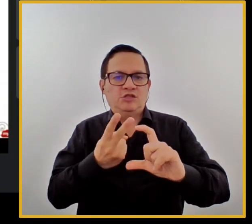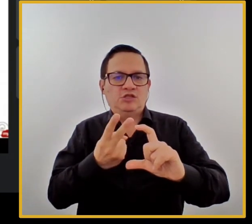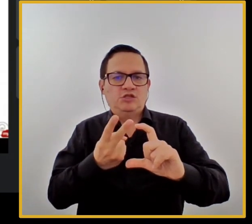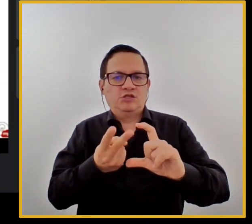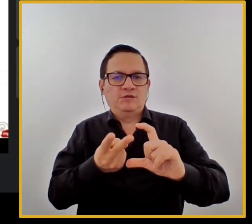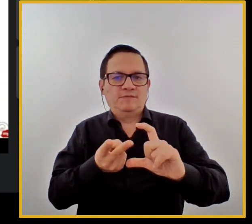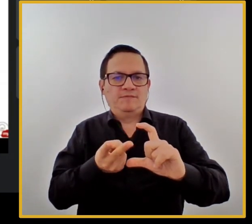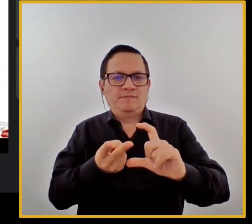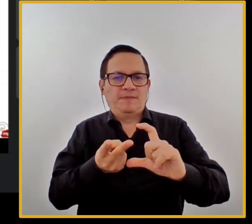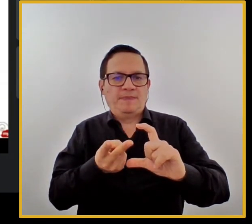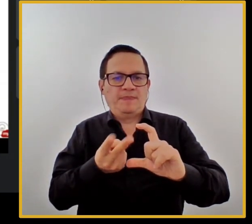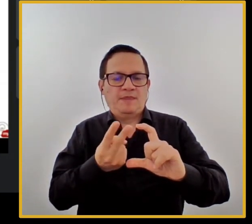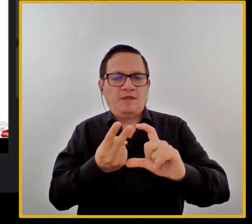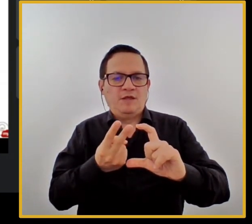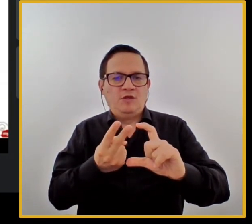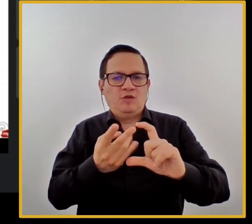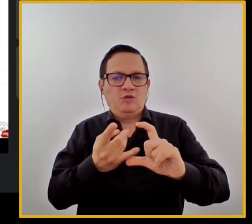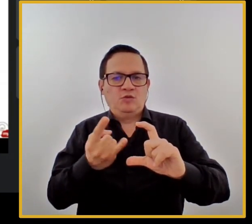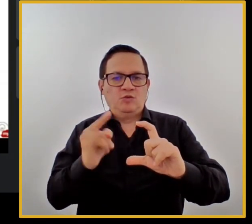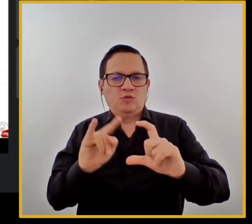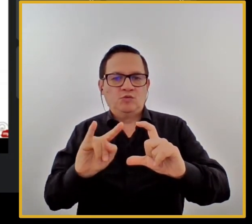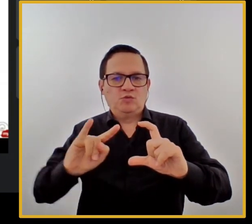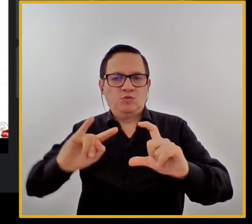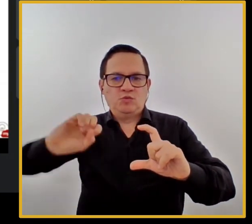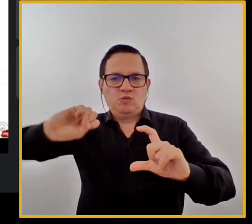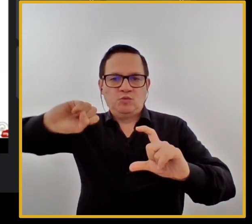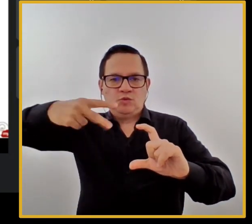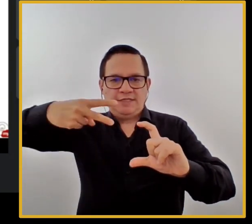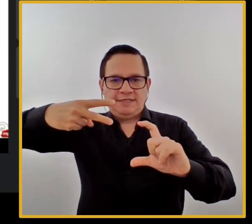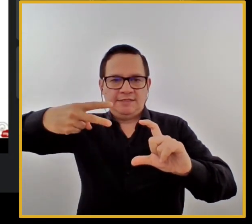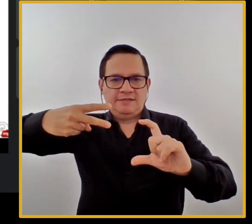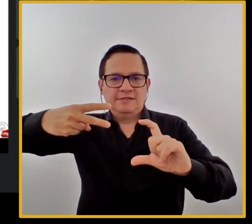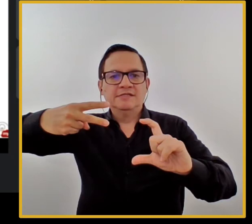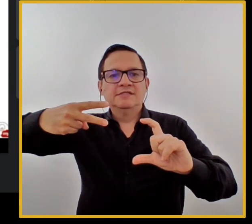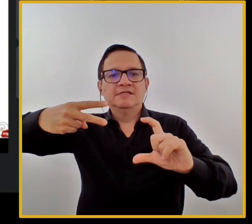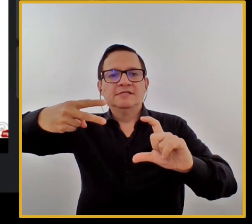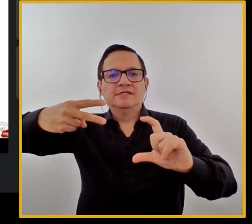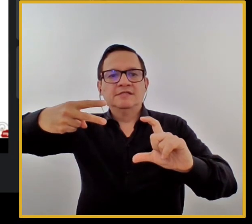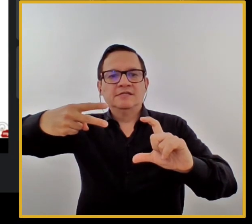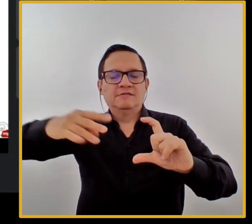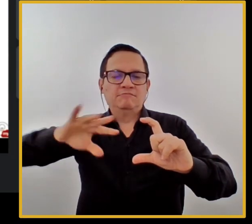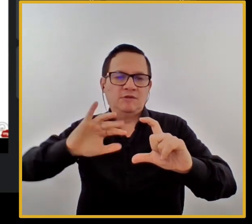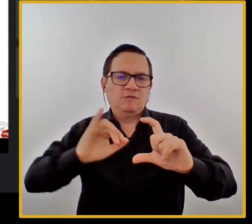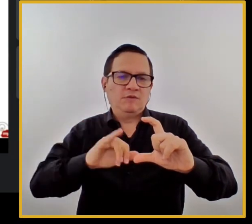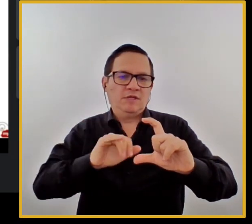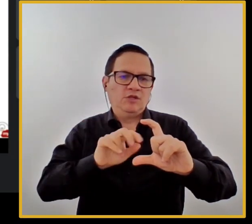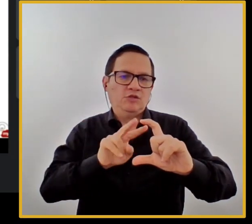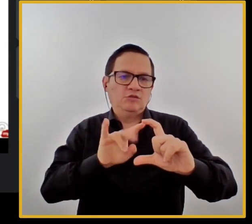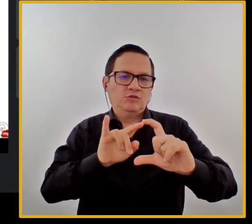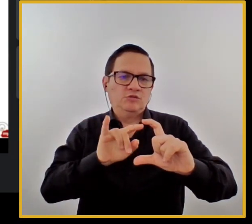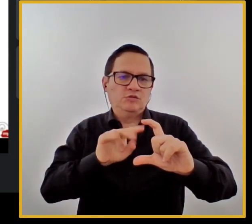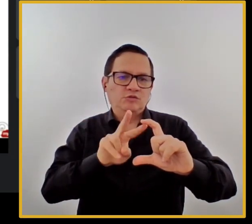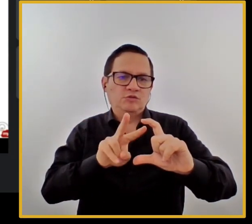2y, entonces quedaría 2u al cuadrado, eso me quedaría 2y